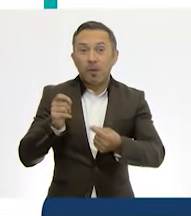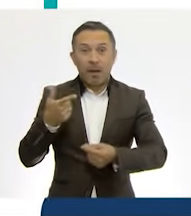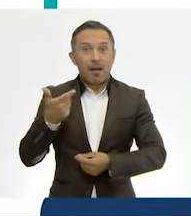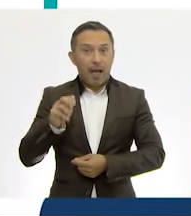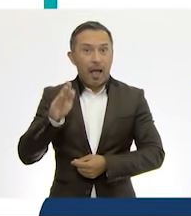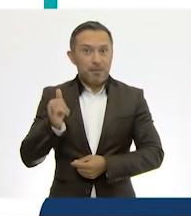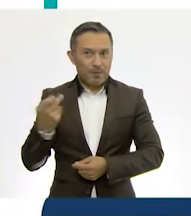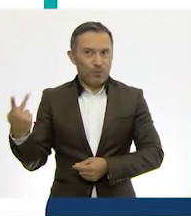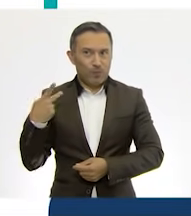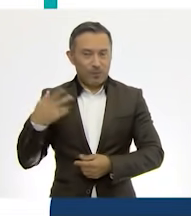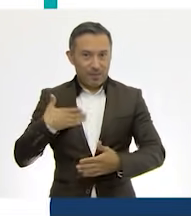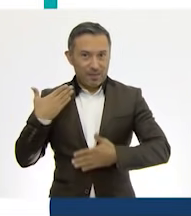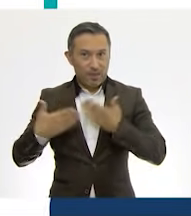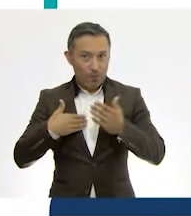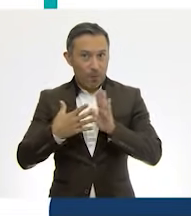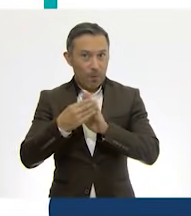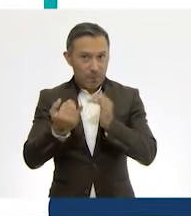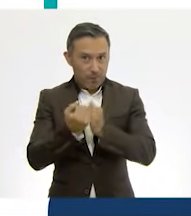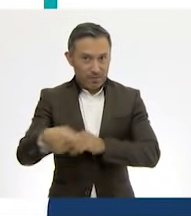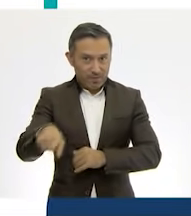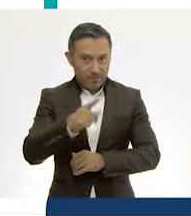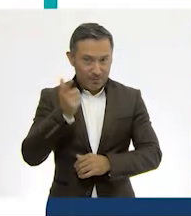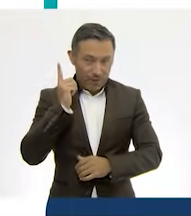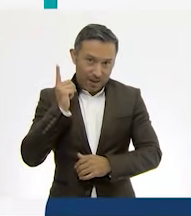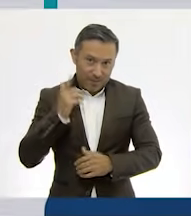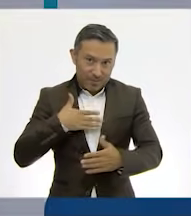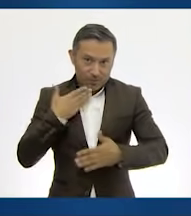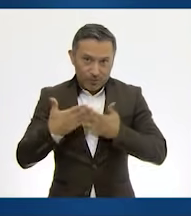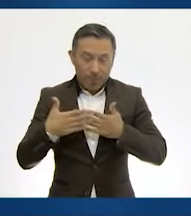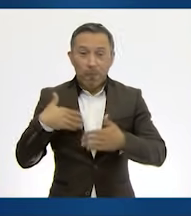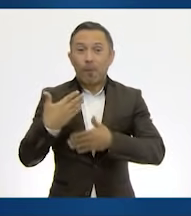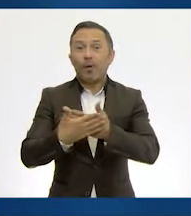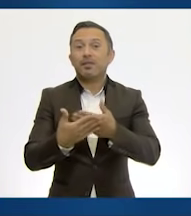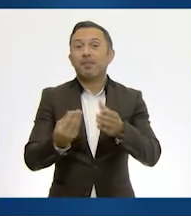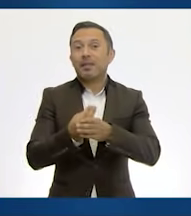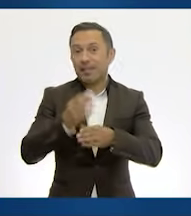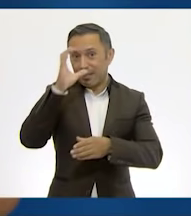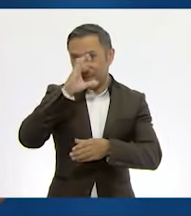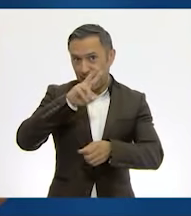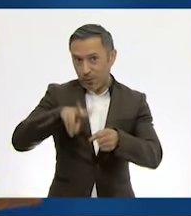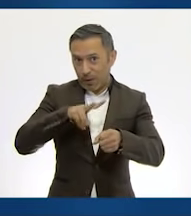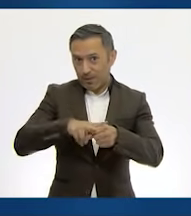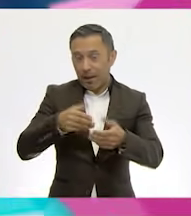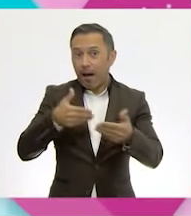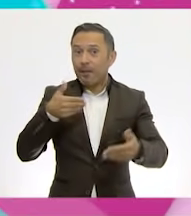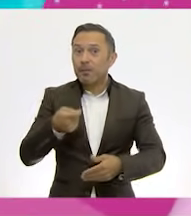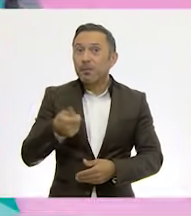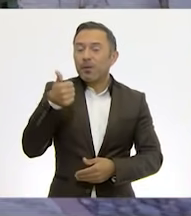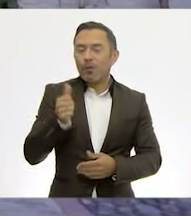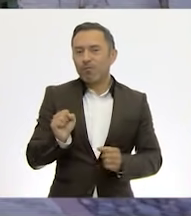A continuación, ciencias naturales. Pero antes, a movernos un poco.